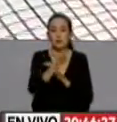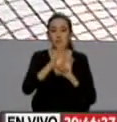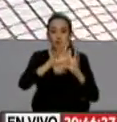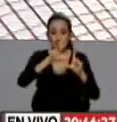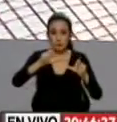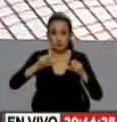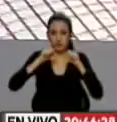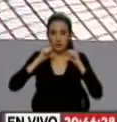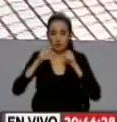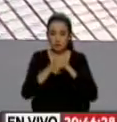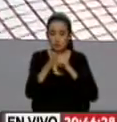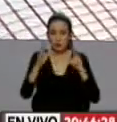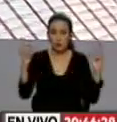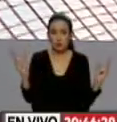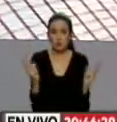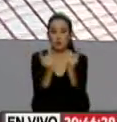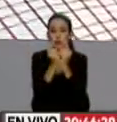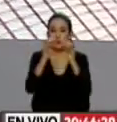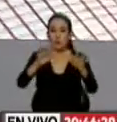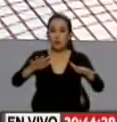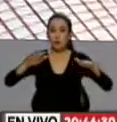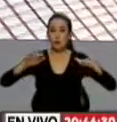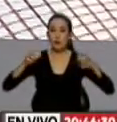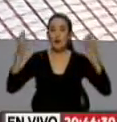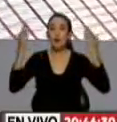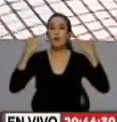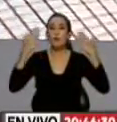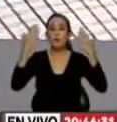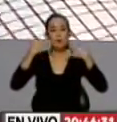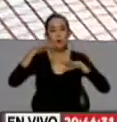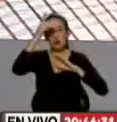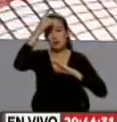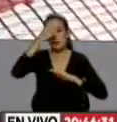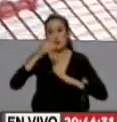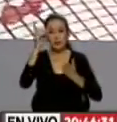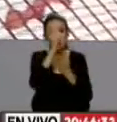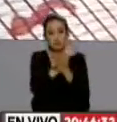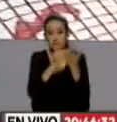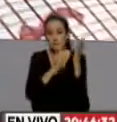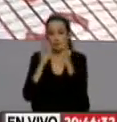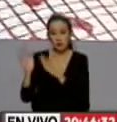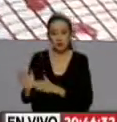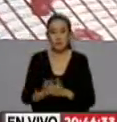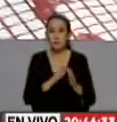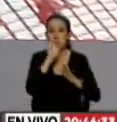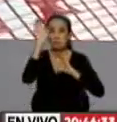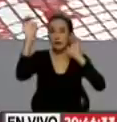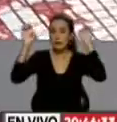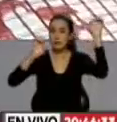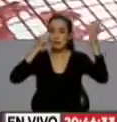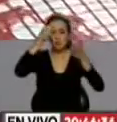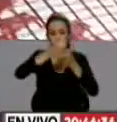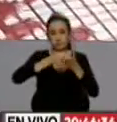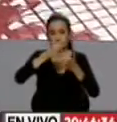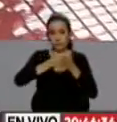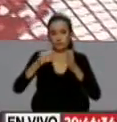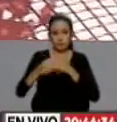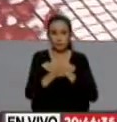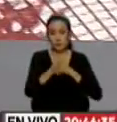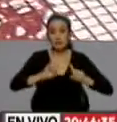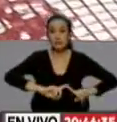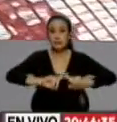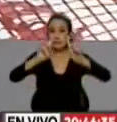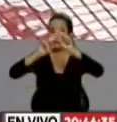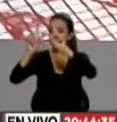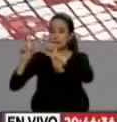un encuentro regional realizado hoy en Guayaquil, se definió el diseño de un plan estratégico de combate a las diversas